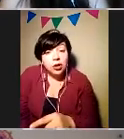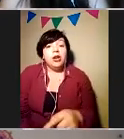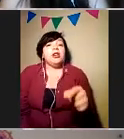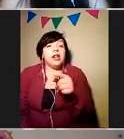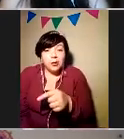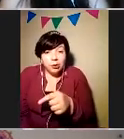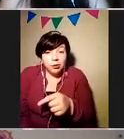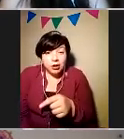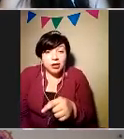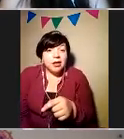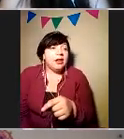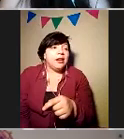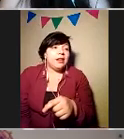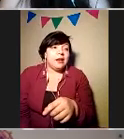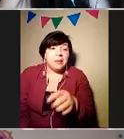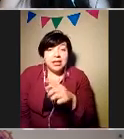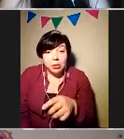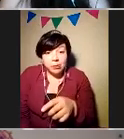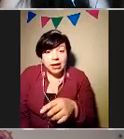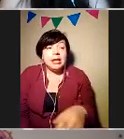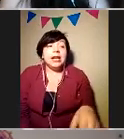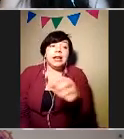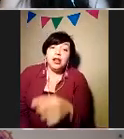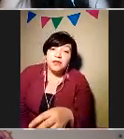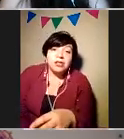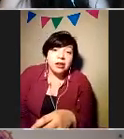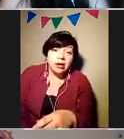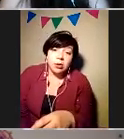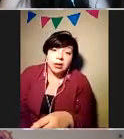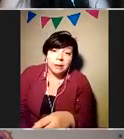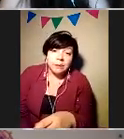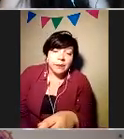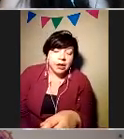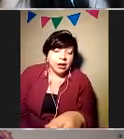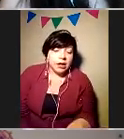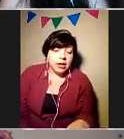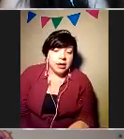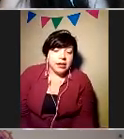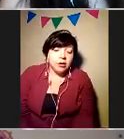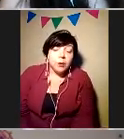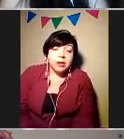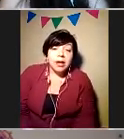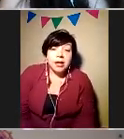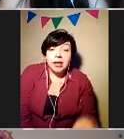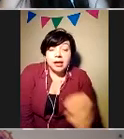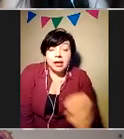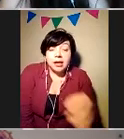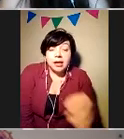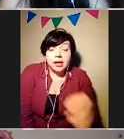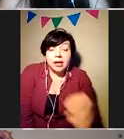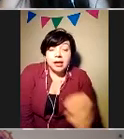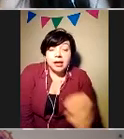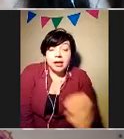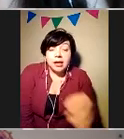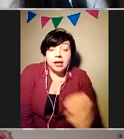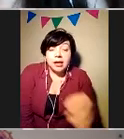el pago que se le está haciendo. Tú eres de la materia prima, ni a quienes confeccionaron la prenda. En el documental